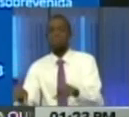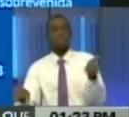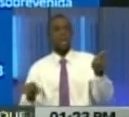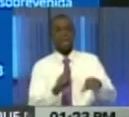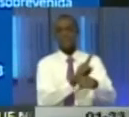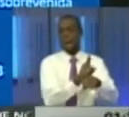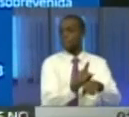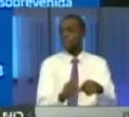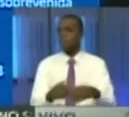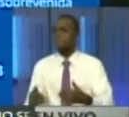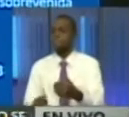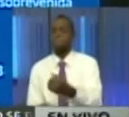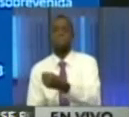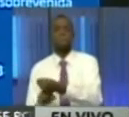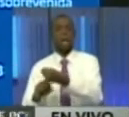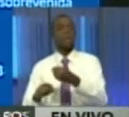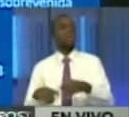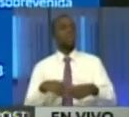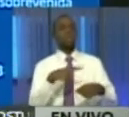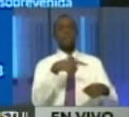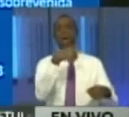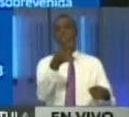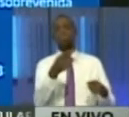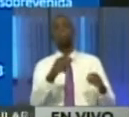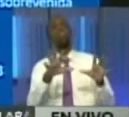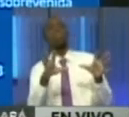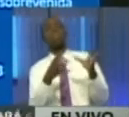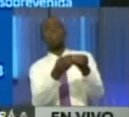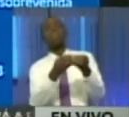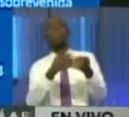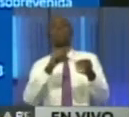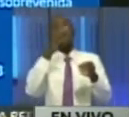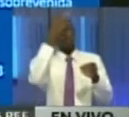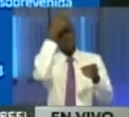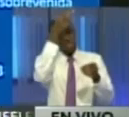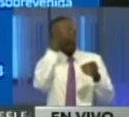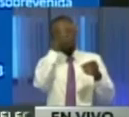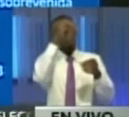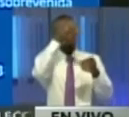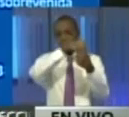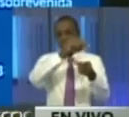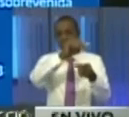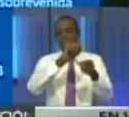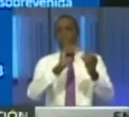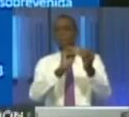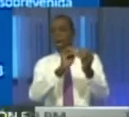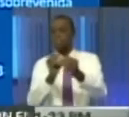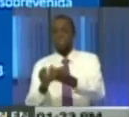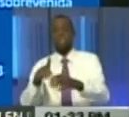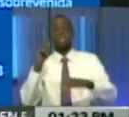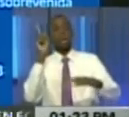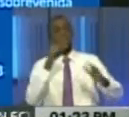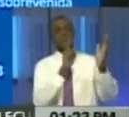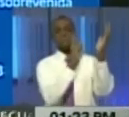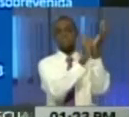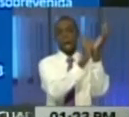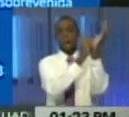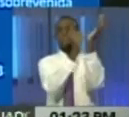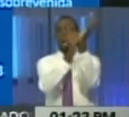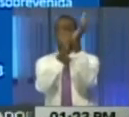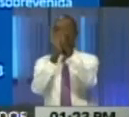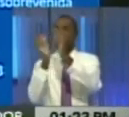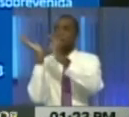y municipales. Teníamos la instalación en campo de 2.000 antenas satelitales y ya teníamos pruebas